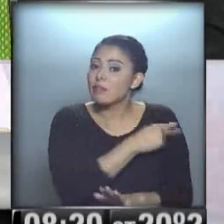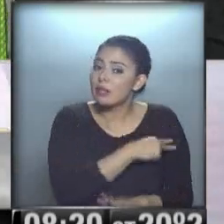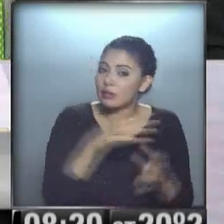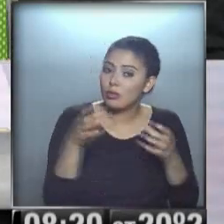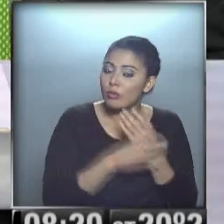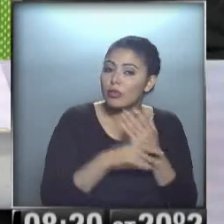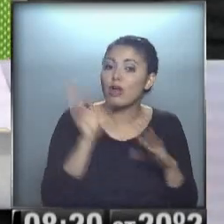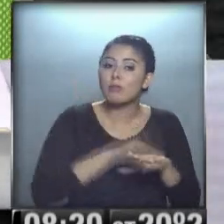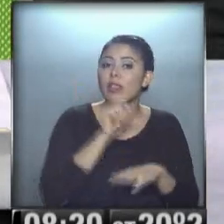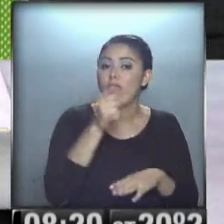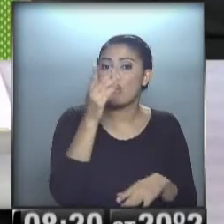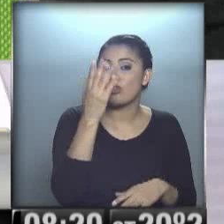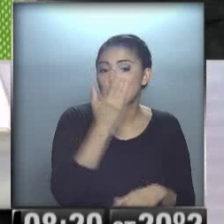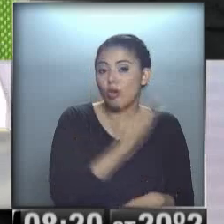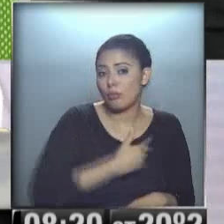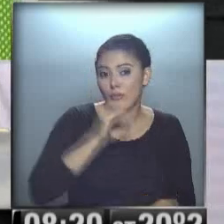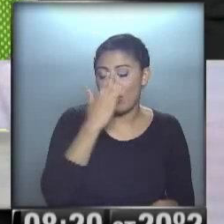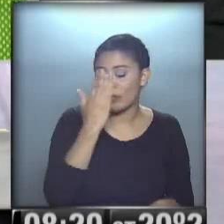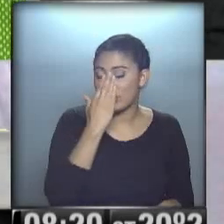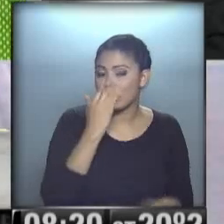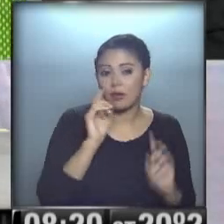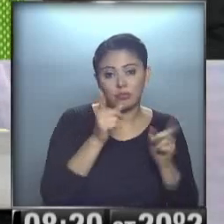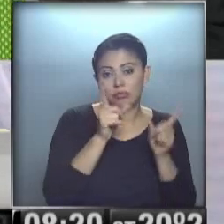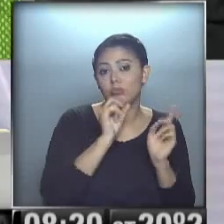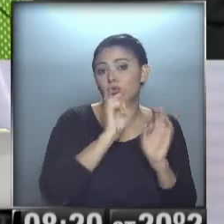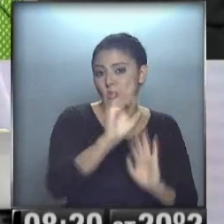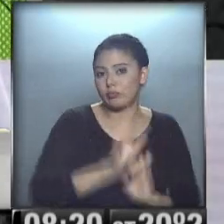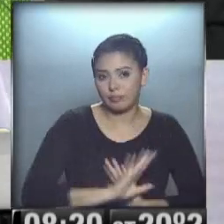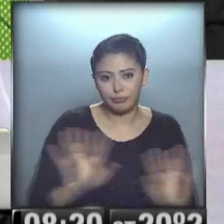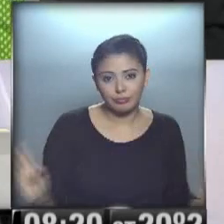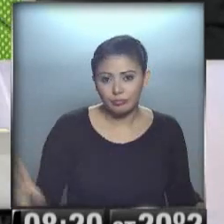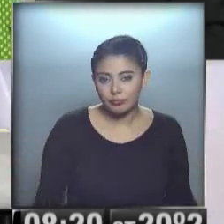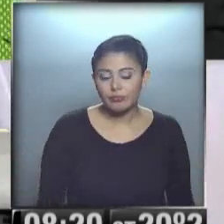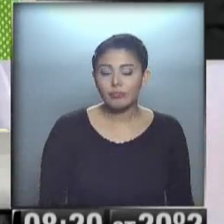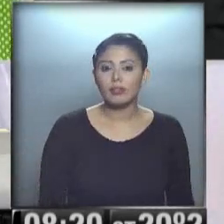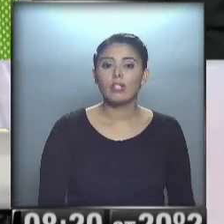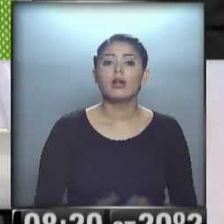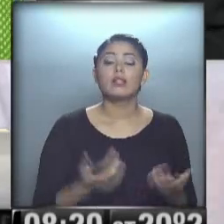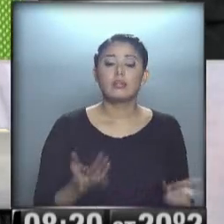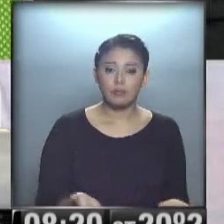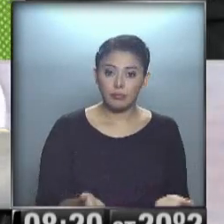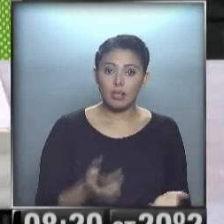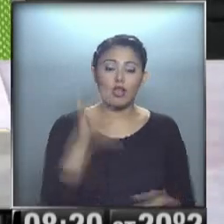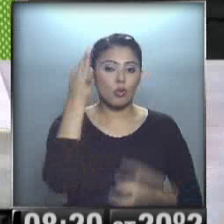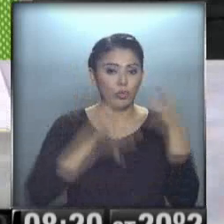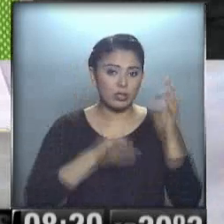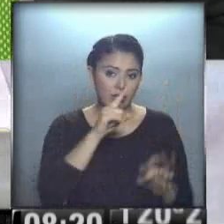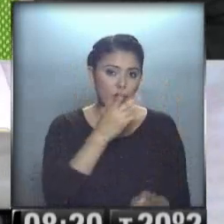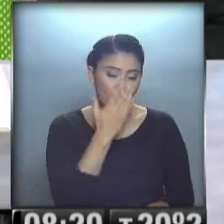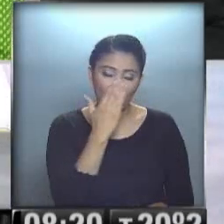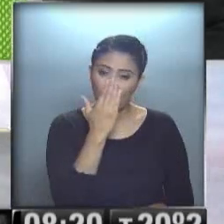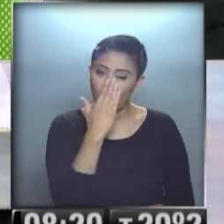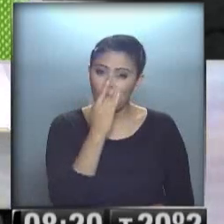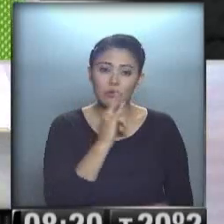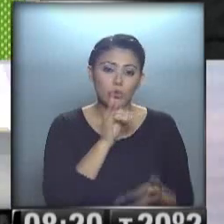autonomía provincial hace que el tema siga en manos exclusivamente del gobierno de la provincia de Córdoba de la justicia cobesa